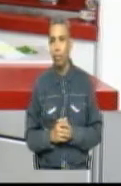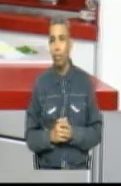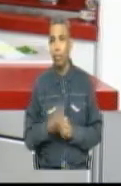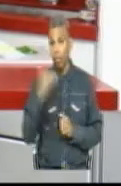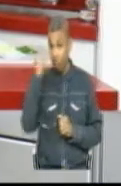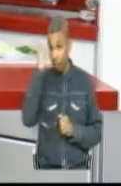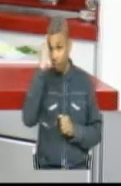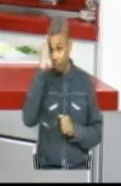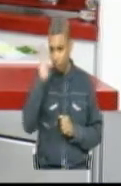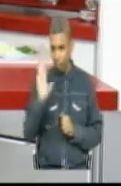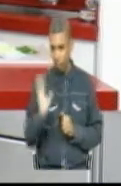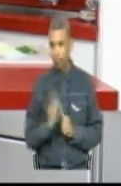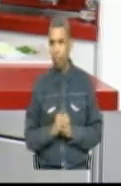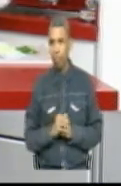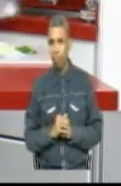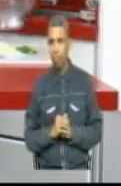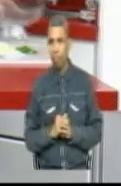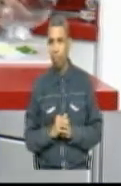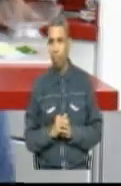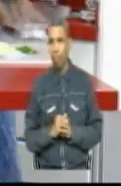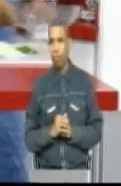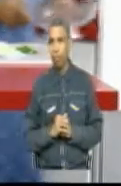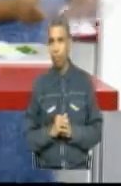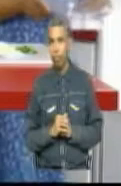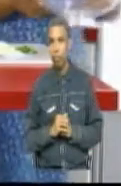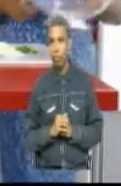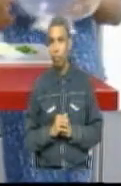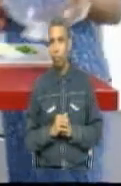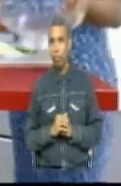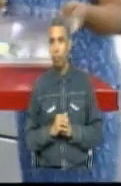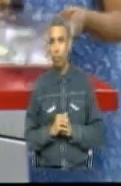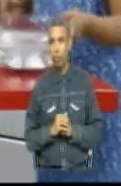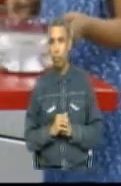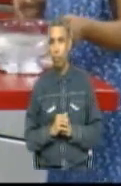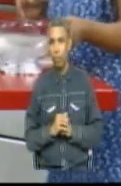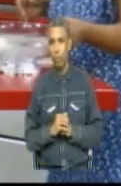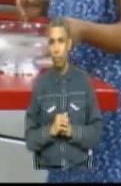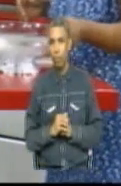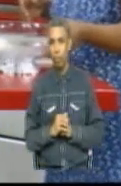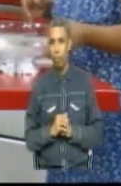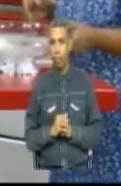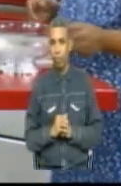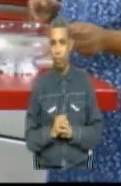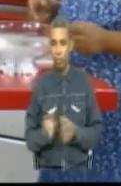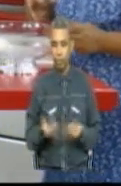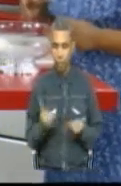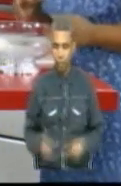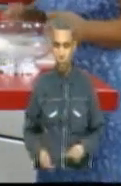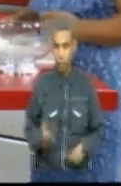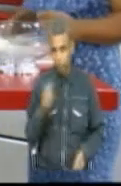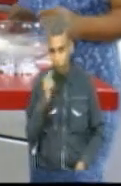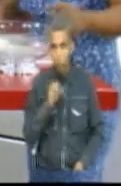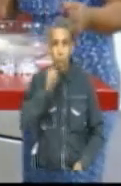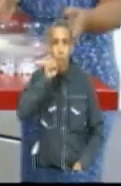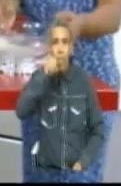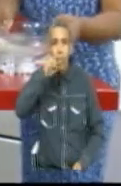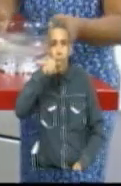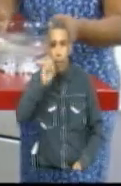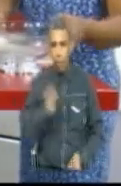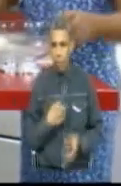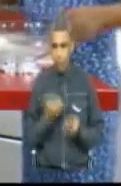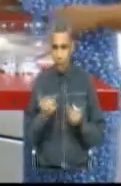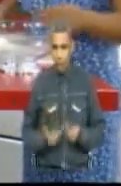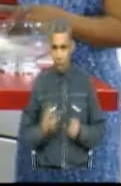entonces ahora con que pasas visto voy a manejar mi espacio voy a llevar zanahoria si yo voy a hacer una